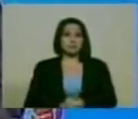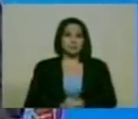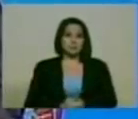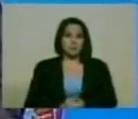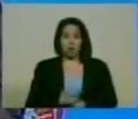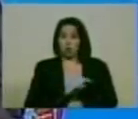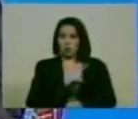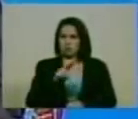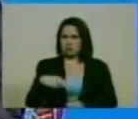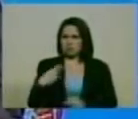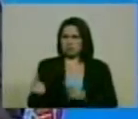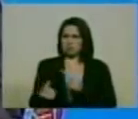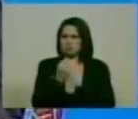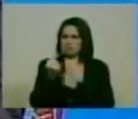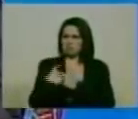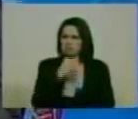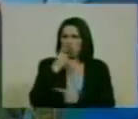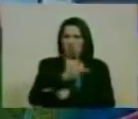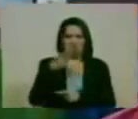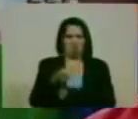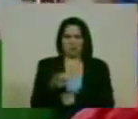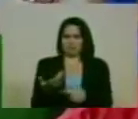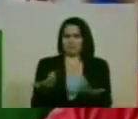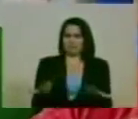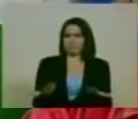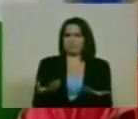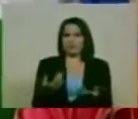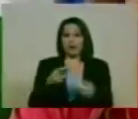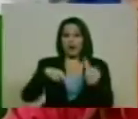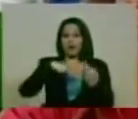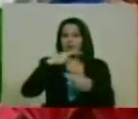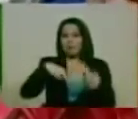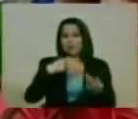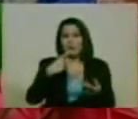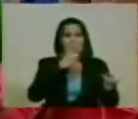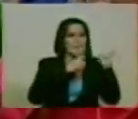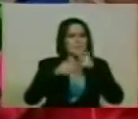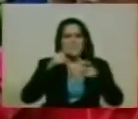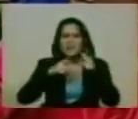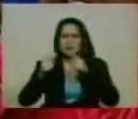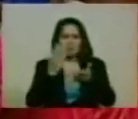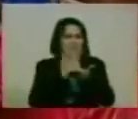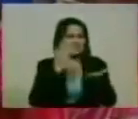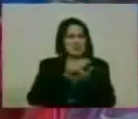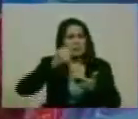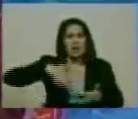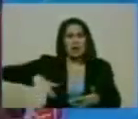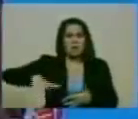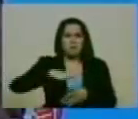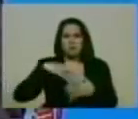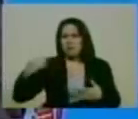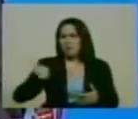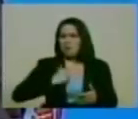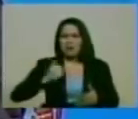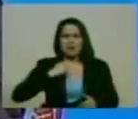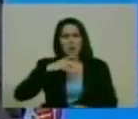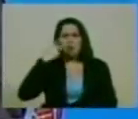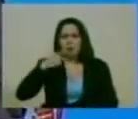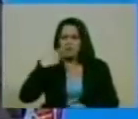se nos acusa de tener una dictadura y la revolución consulta permanentemente con el pueblo todas sus políticas.